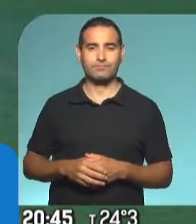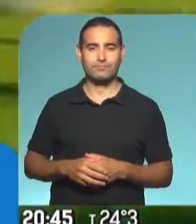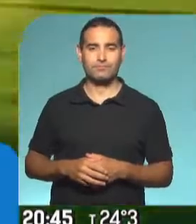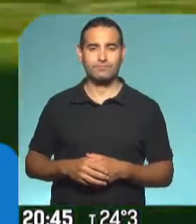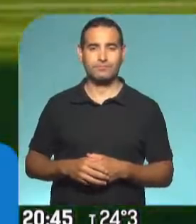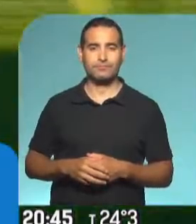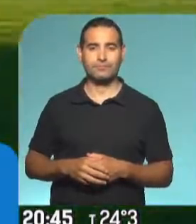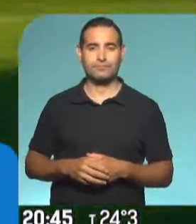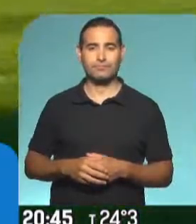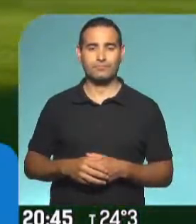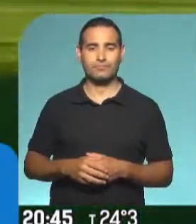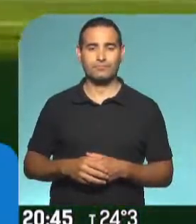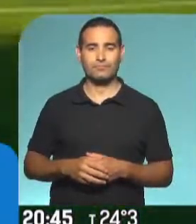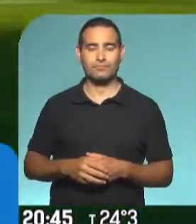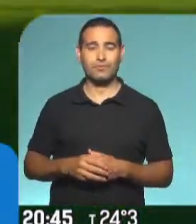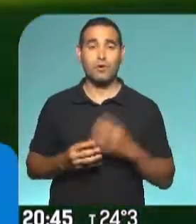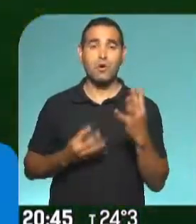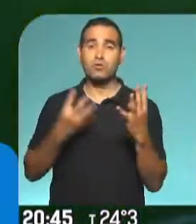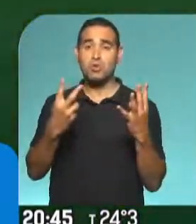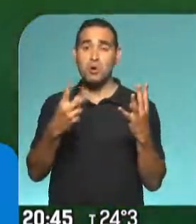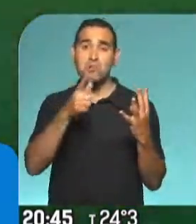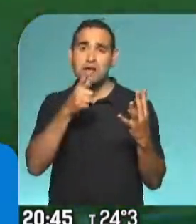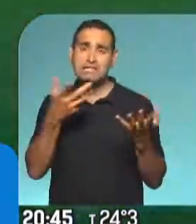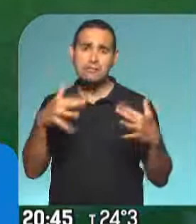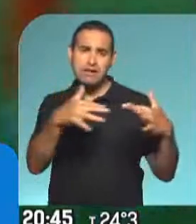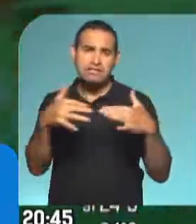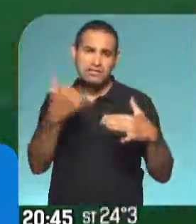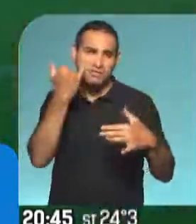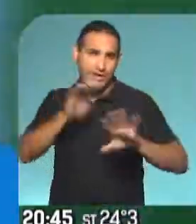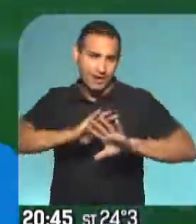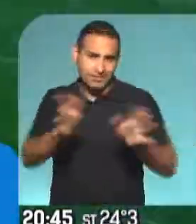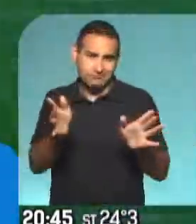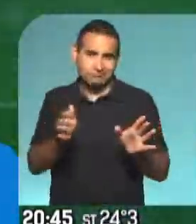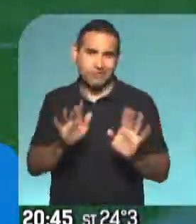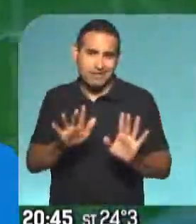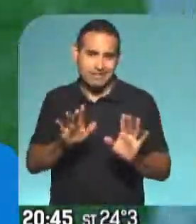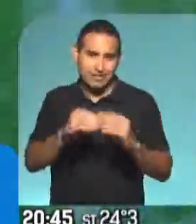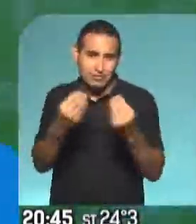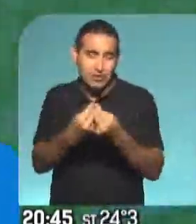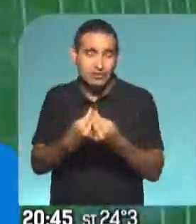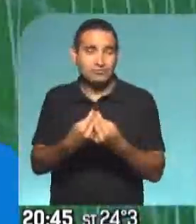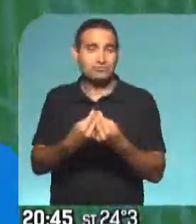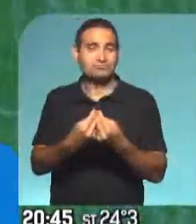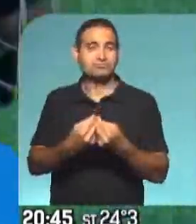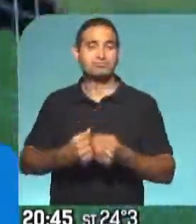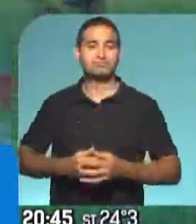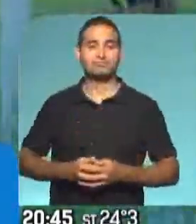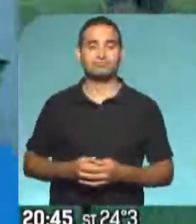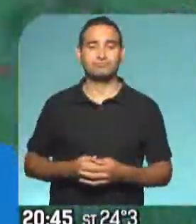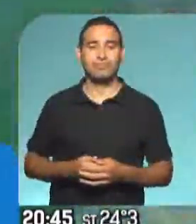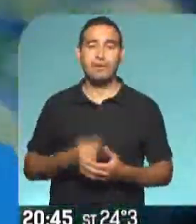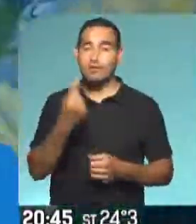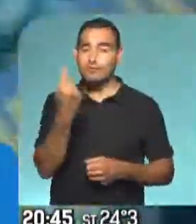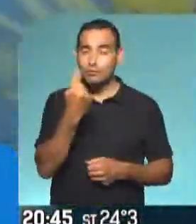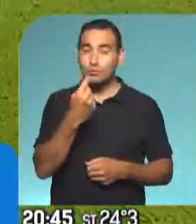El 4-2, cuando parecía que el partido quedaba para los de Varela, en el